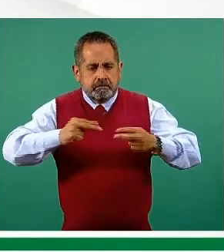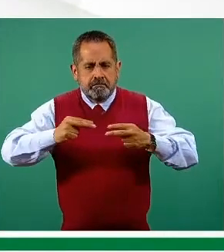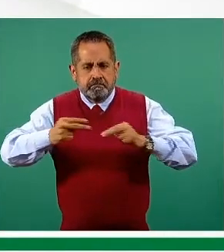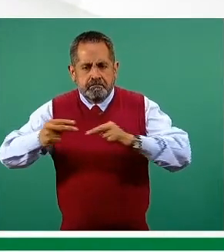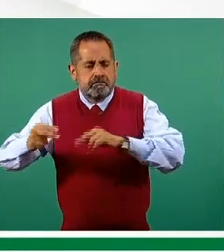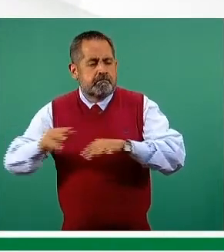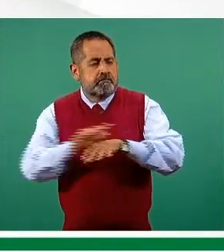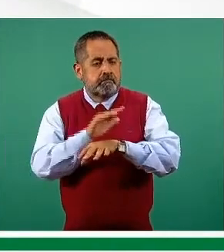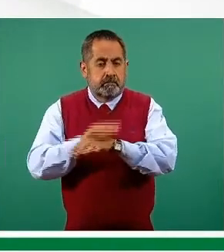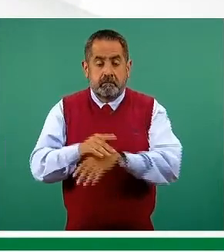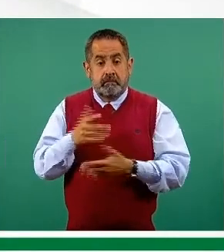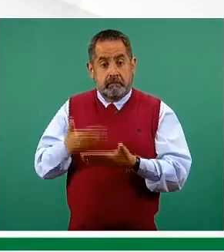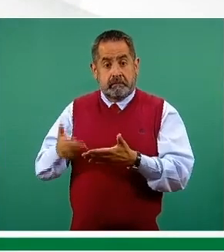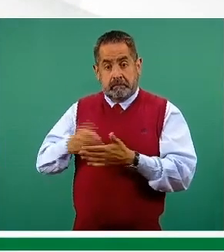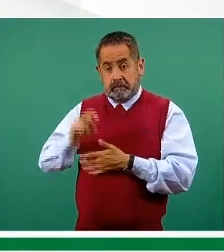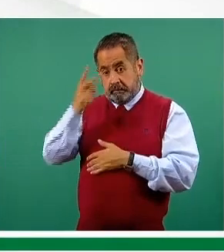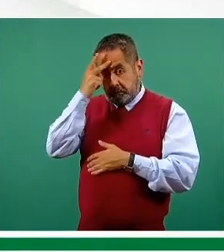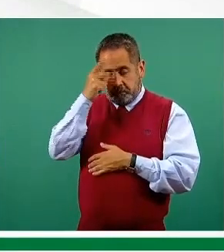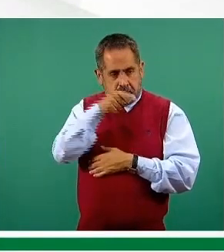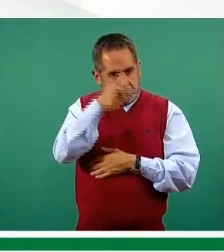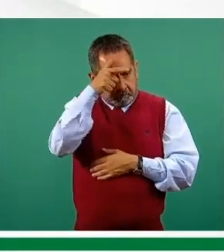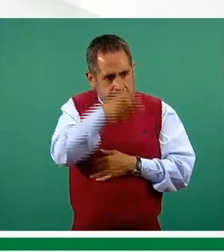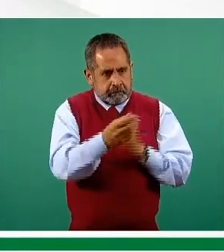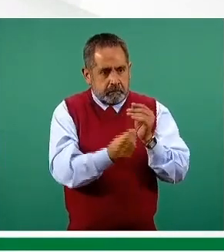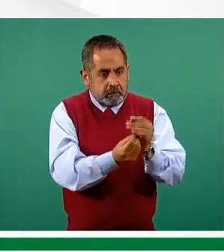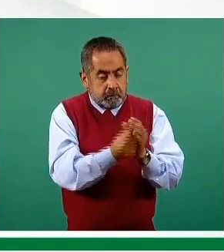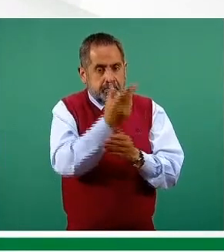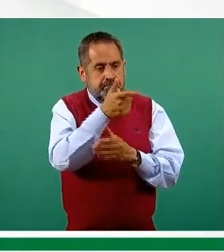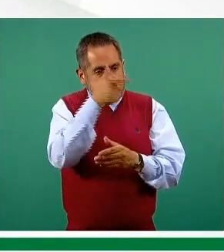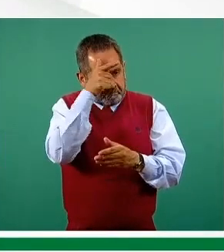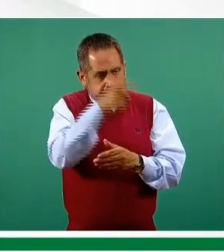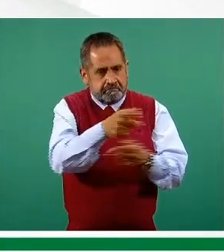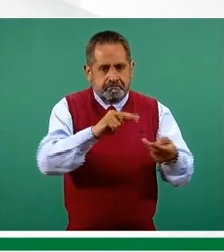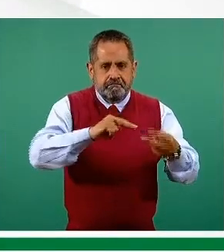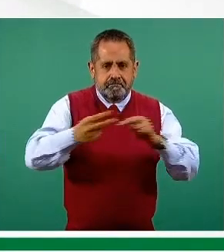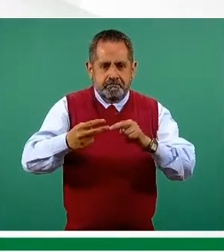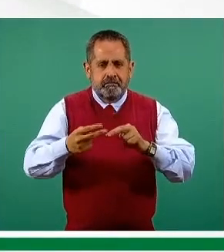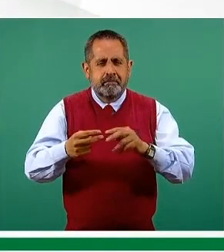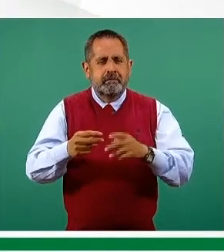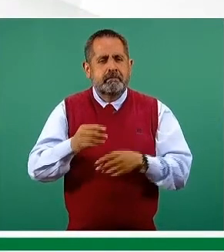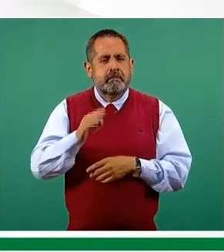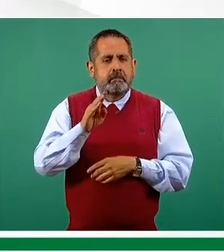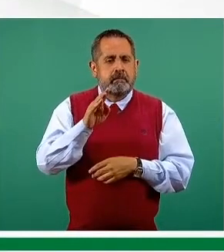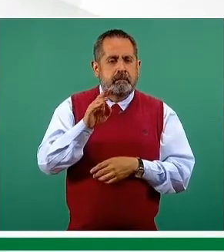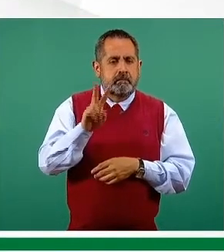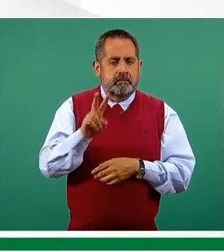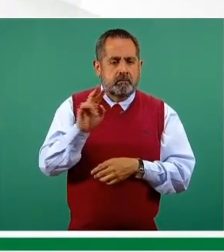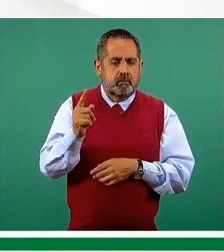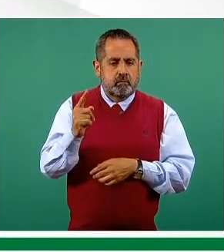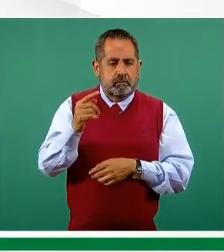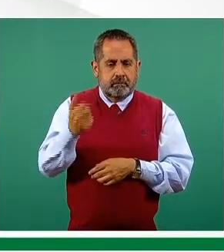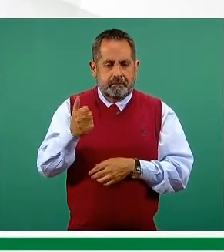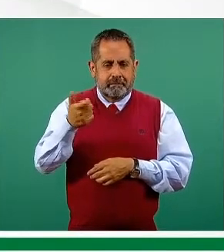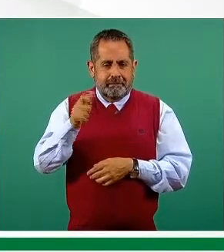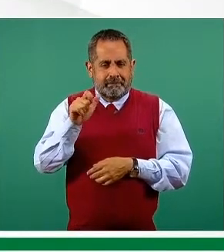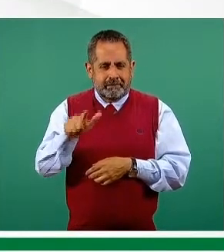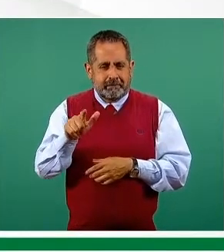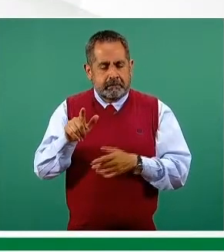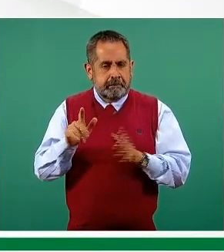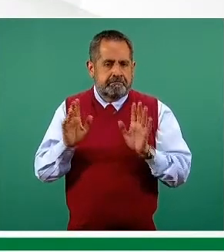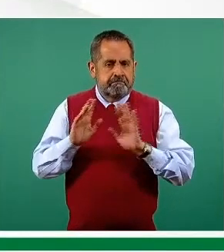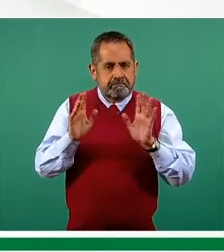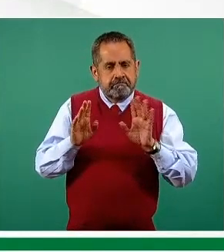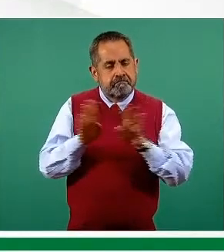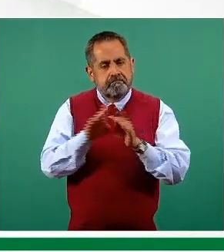Potosí hacer un estudio de brote donde se identificó esta variante B1617, que no debería de ser,